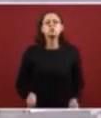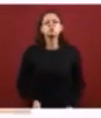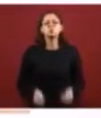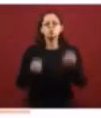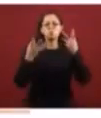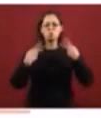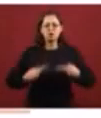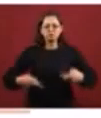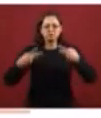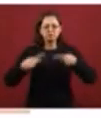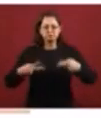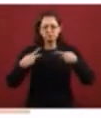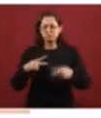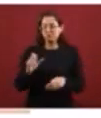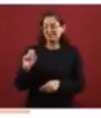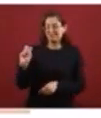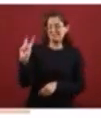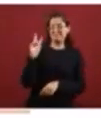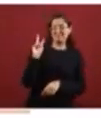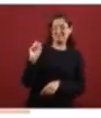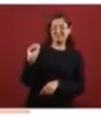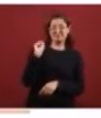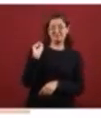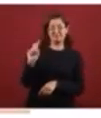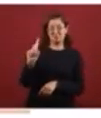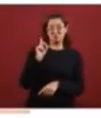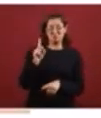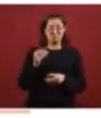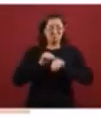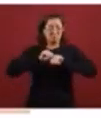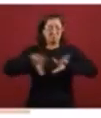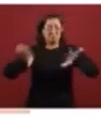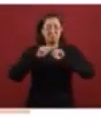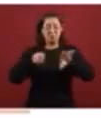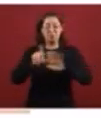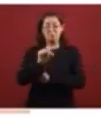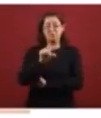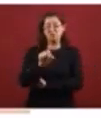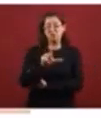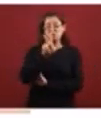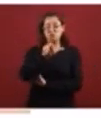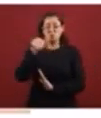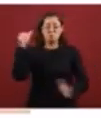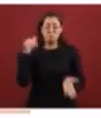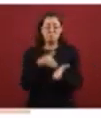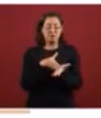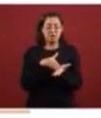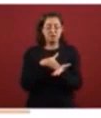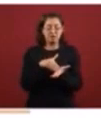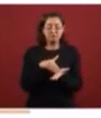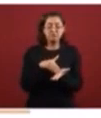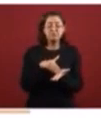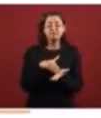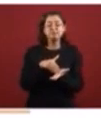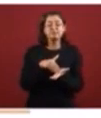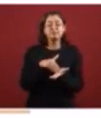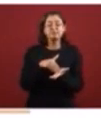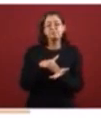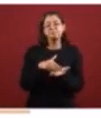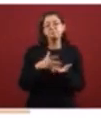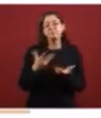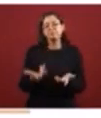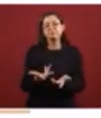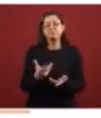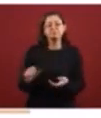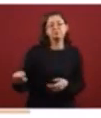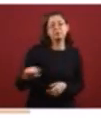este intercambio de fin de semana en redes sociales fue de 28 mil alrededor de 28.000 y básicamente tuvo un